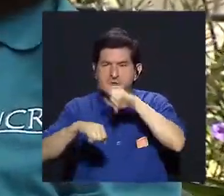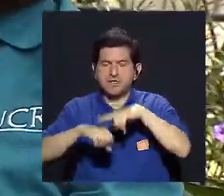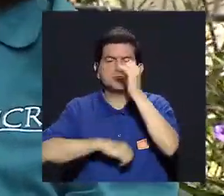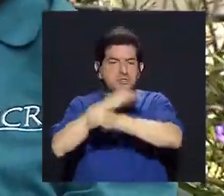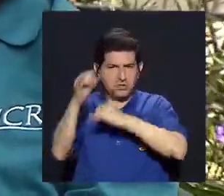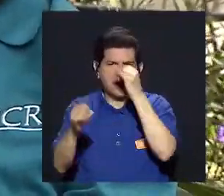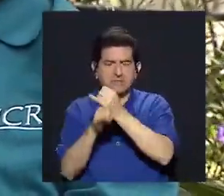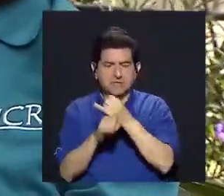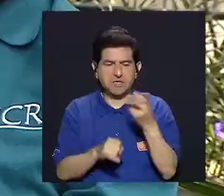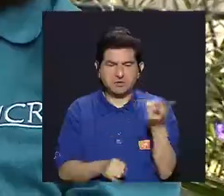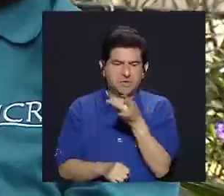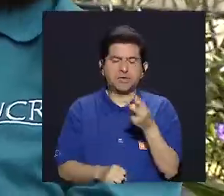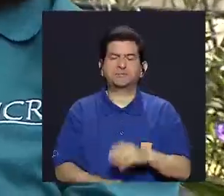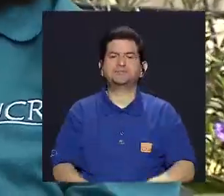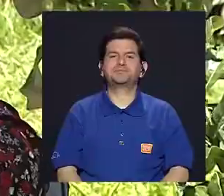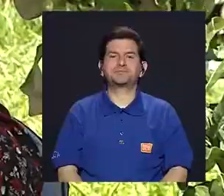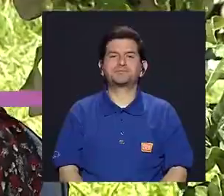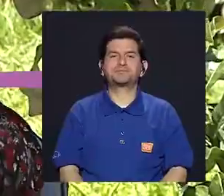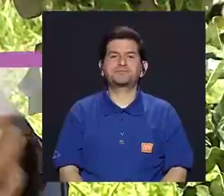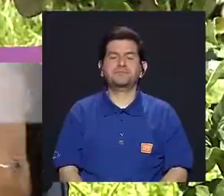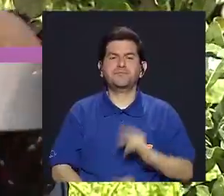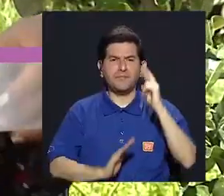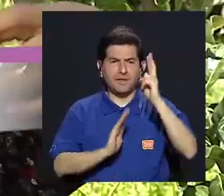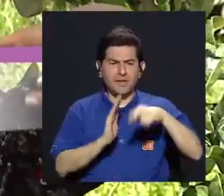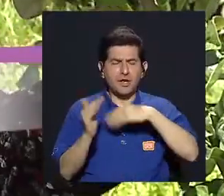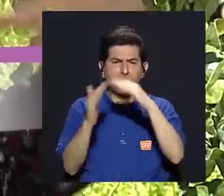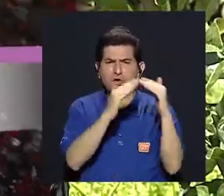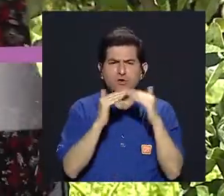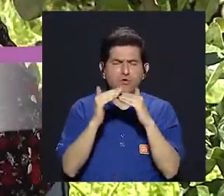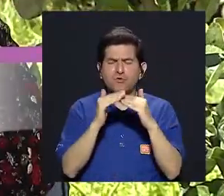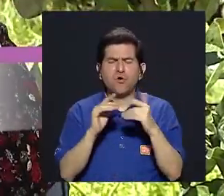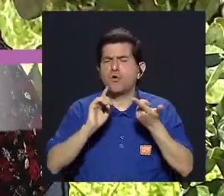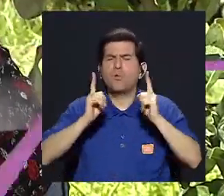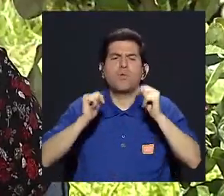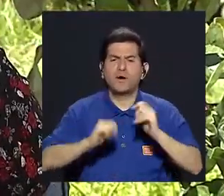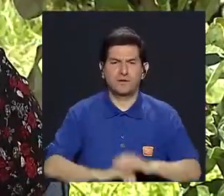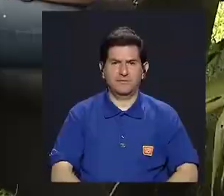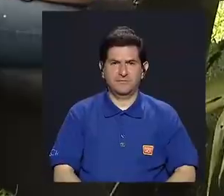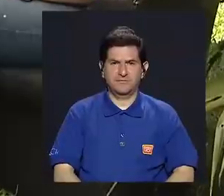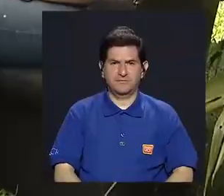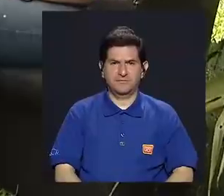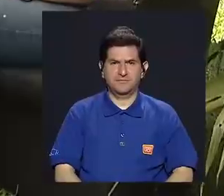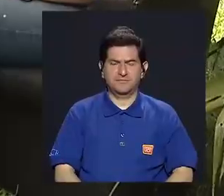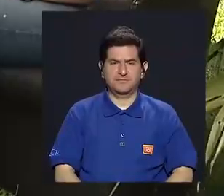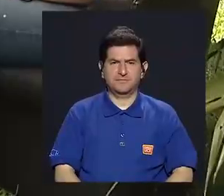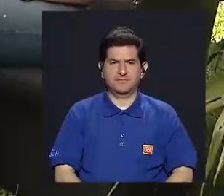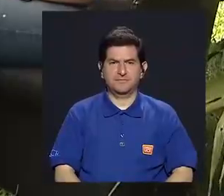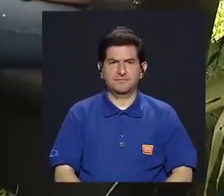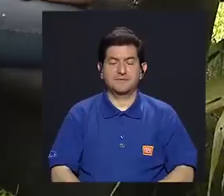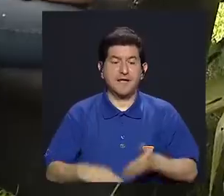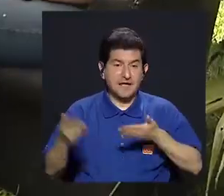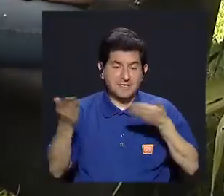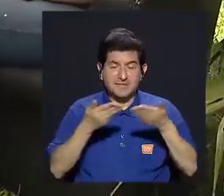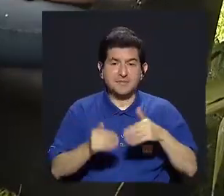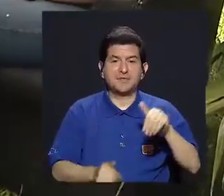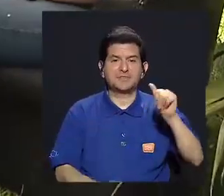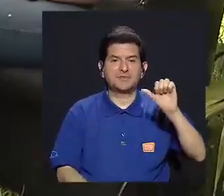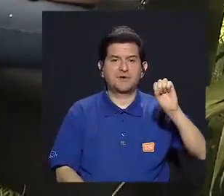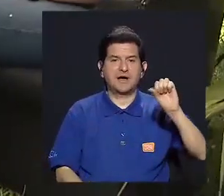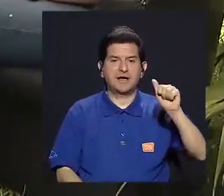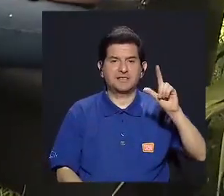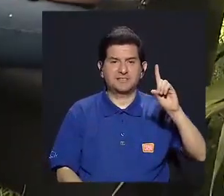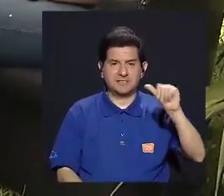nacional e internacional tenía qué rol juega la comunidad en todo esto bueno los servicios si las asadas son